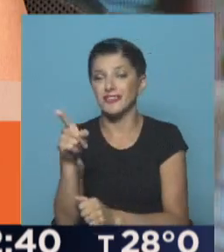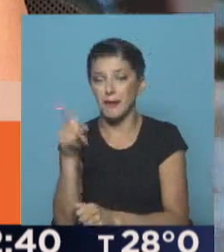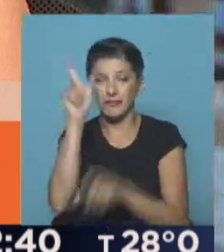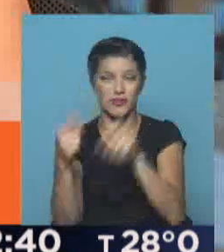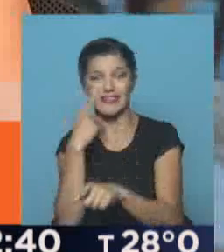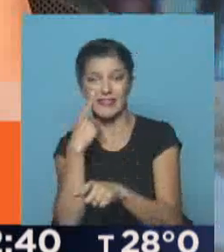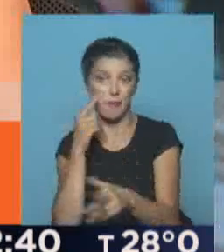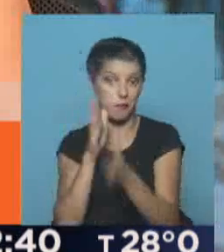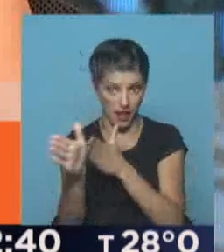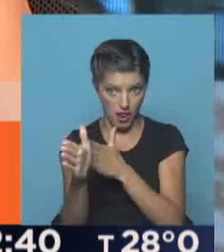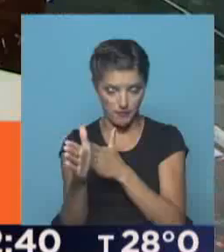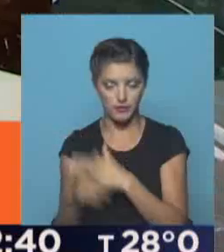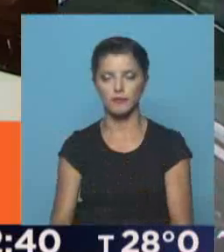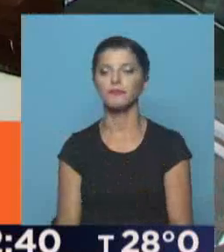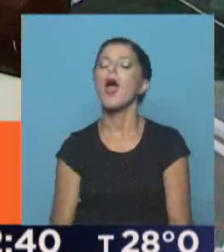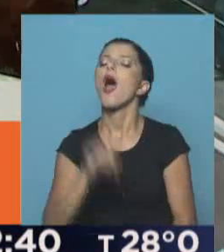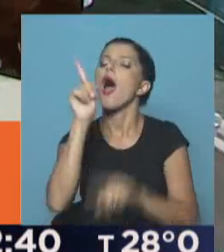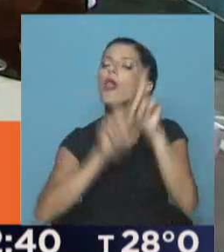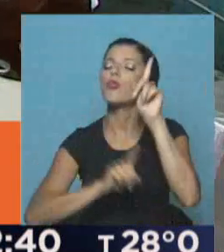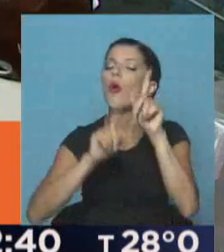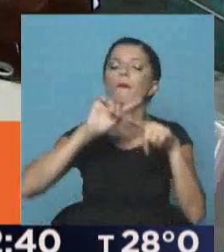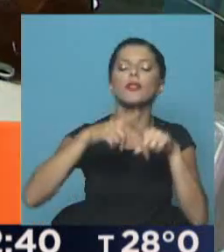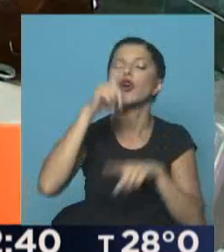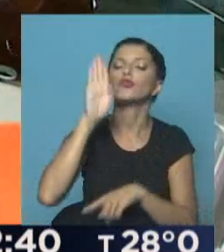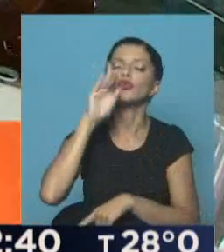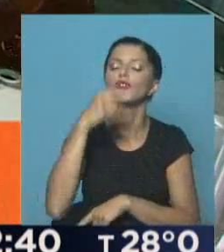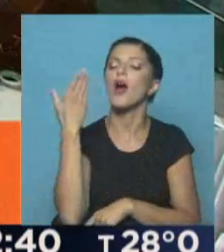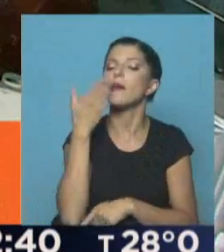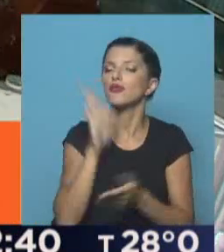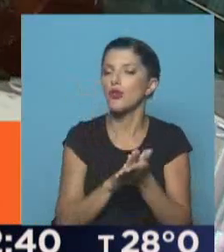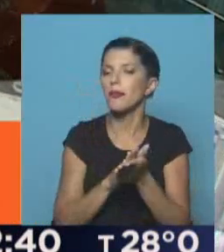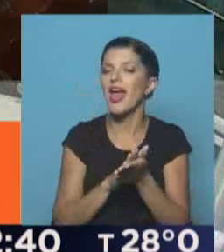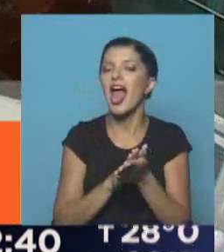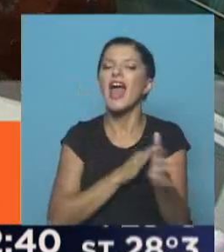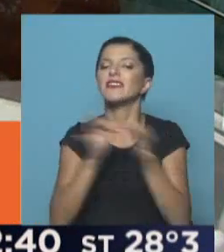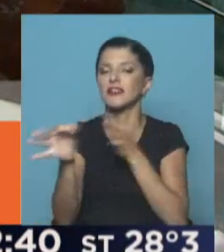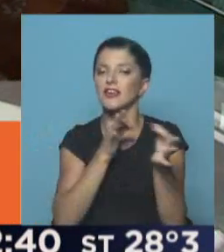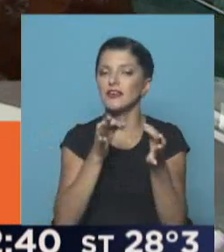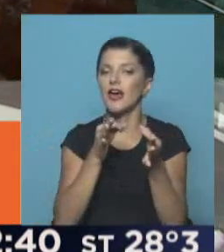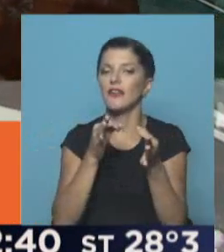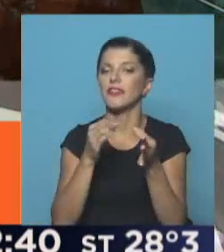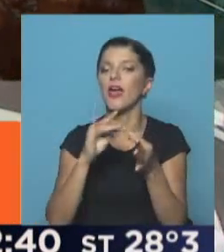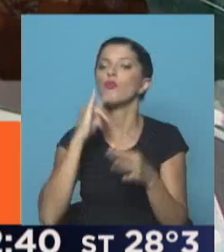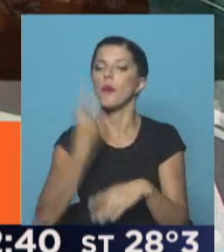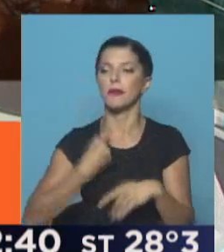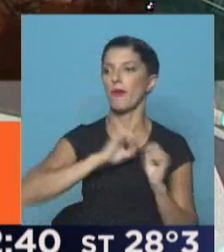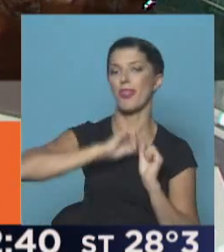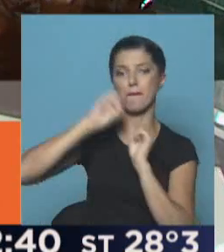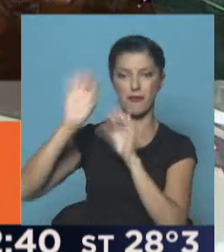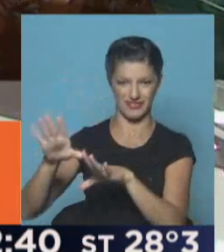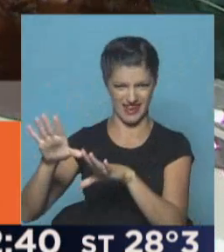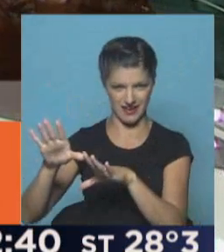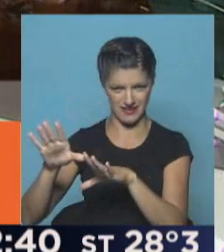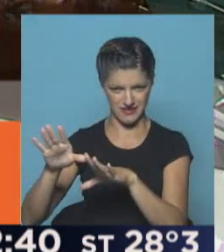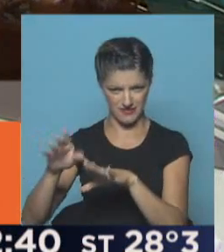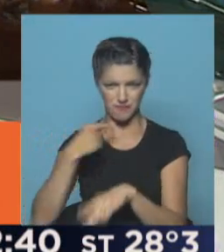cargos claves. Inclusive se está hablando de una estrategia, la estrategia de autodeportación, un término que creo que puso en boga